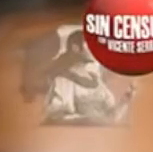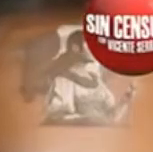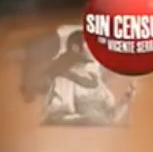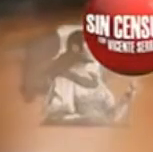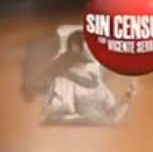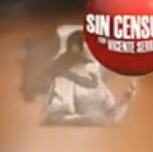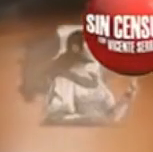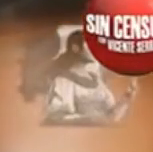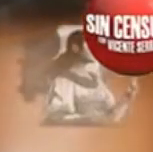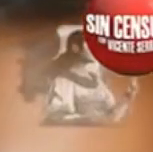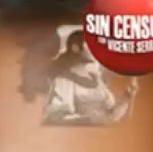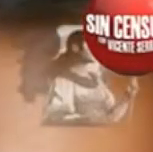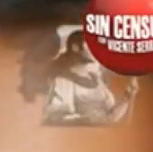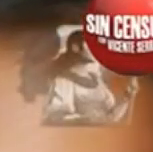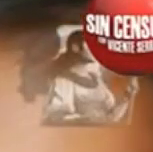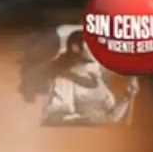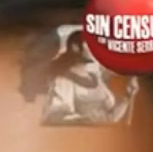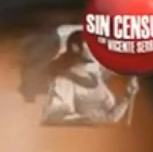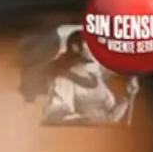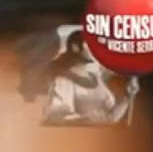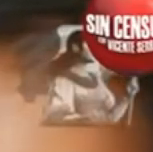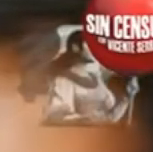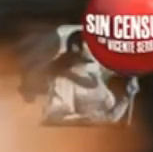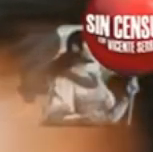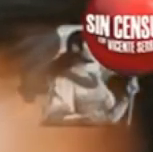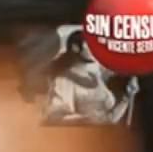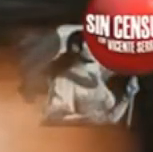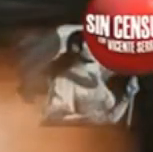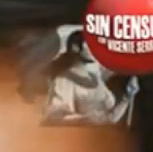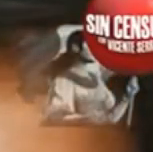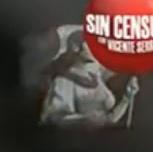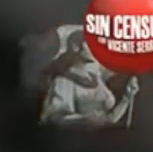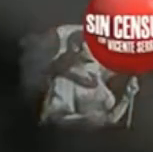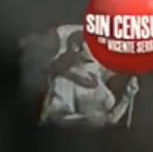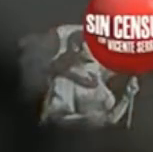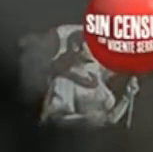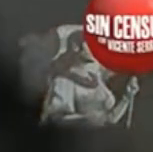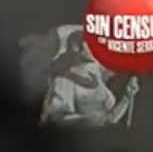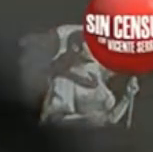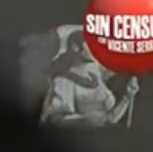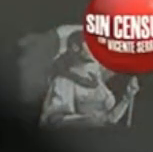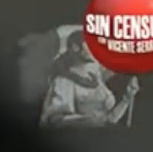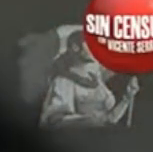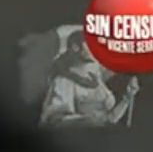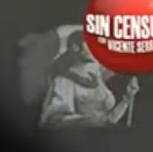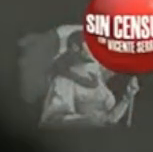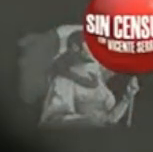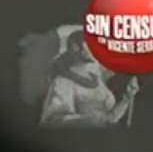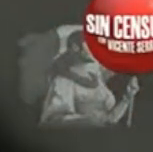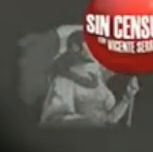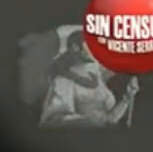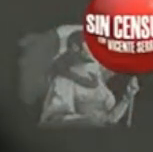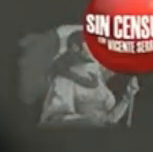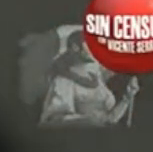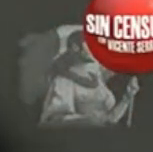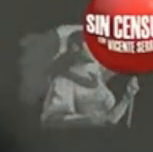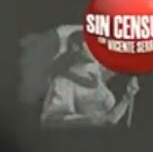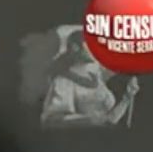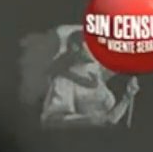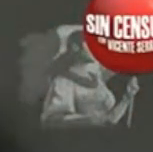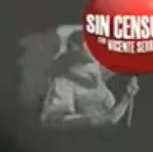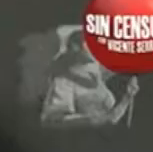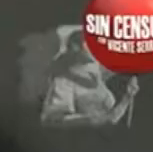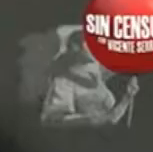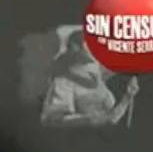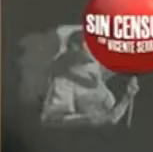liberación espiritual y la formación como ciudadanos libres. Ramírez propuso mejorar las escuelas rurales creando